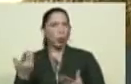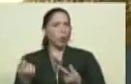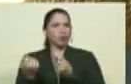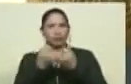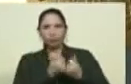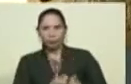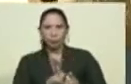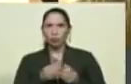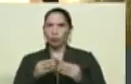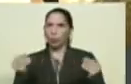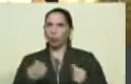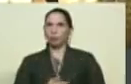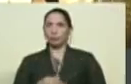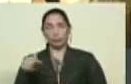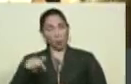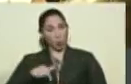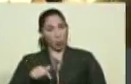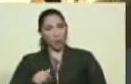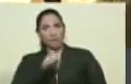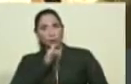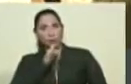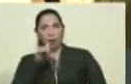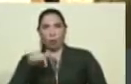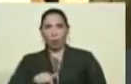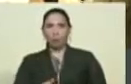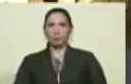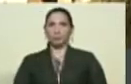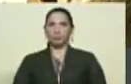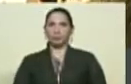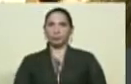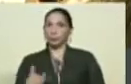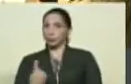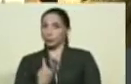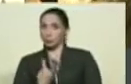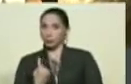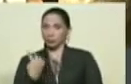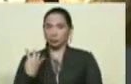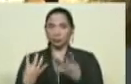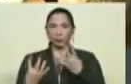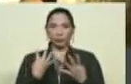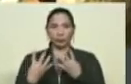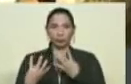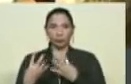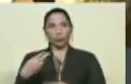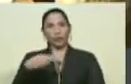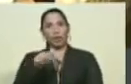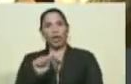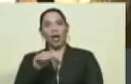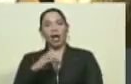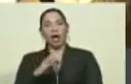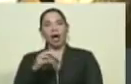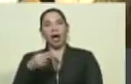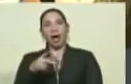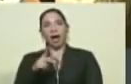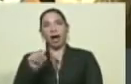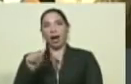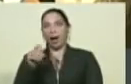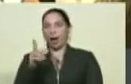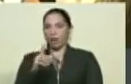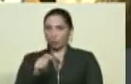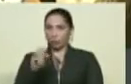lo hemos lanzado en el día de hoy. Es decir, hoy no solamente ha sido el hackatón, sino es el lanzamiento de la página